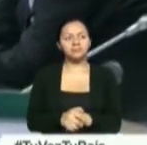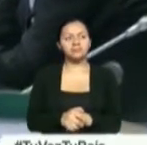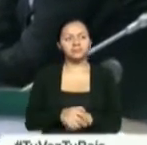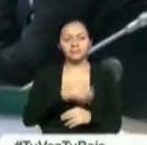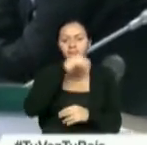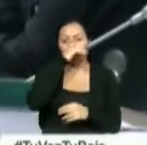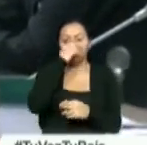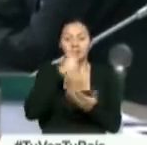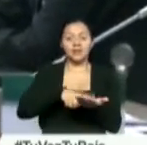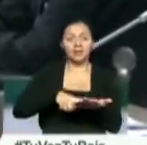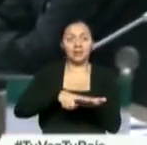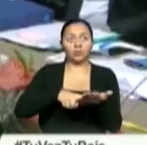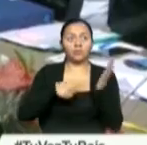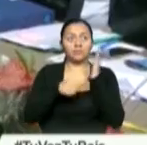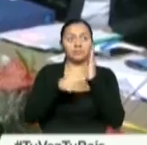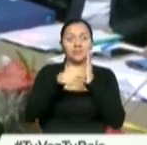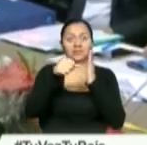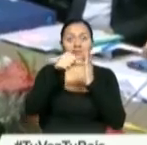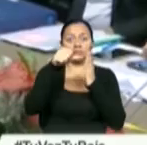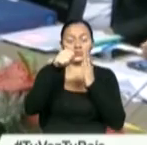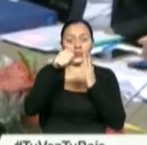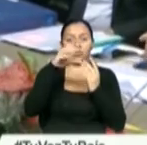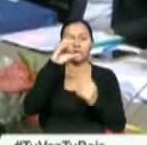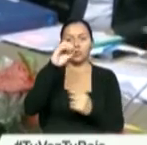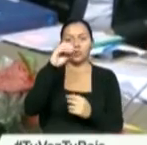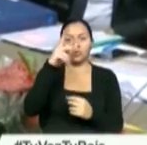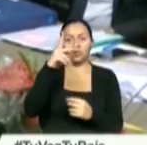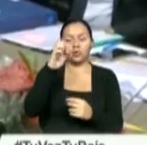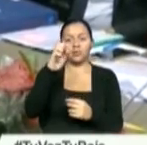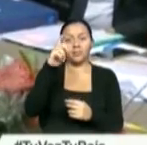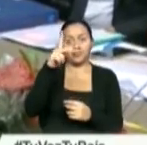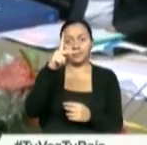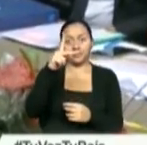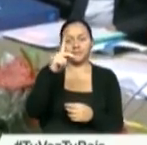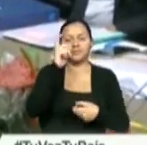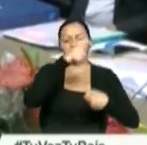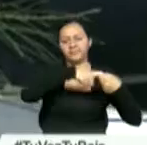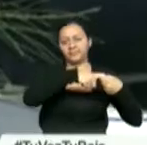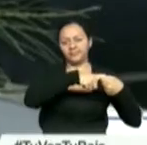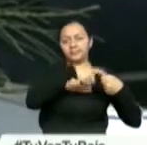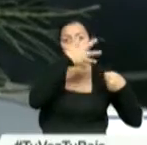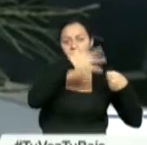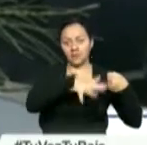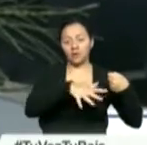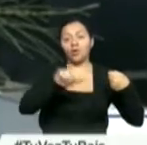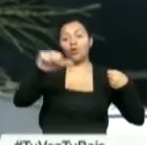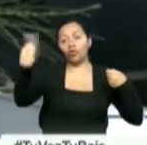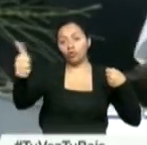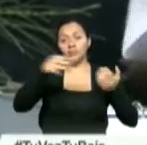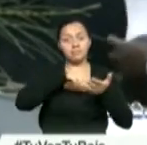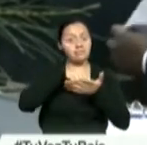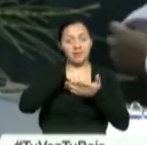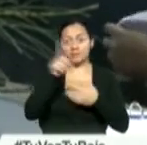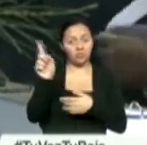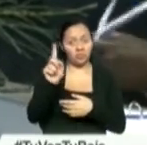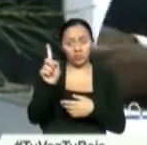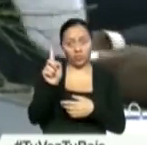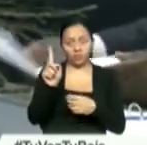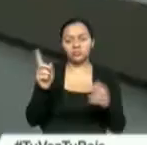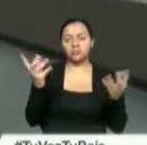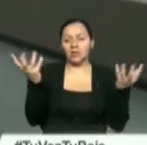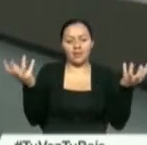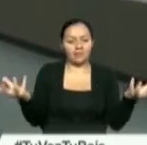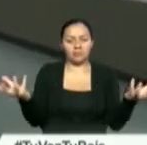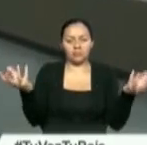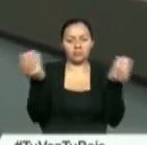en la reunión de ministros de la organización de países exportadores de petróleo opep más los no opep realizada en viena se acordó que los